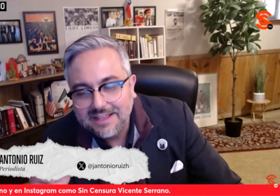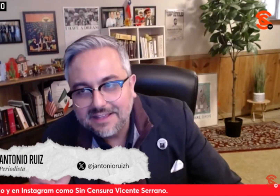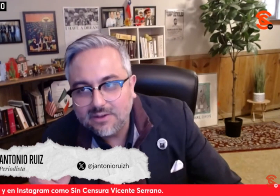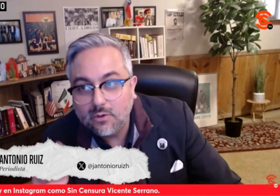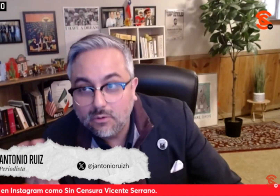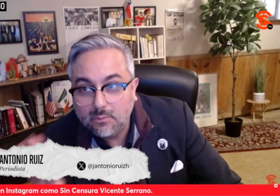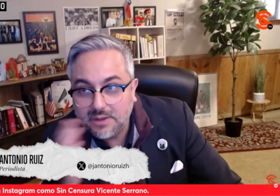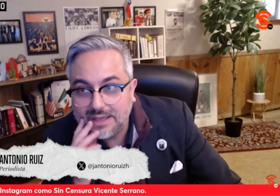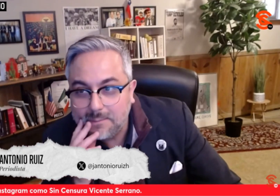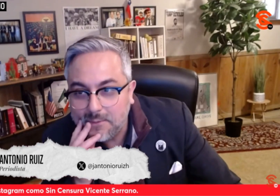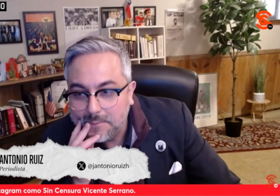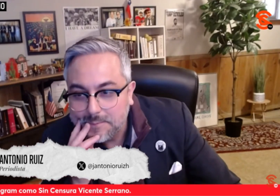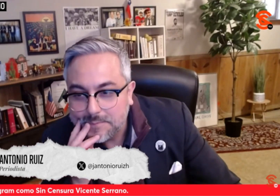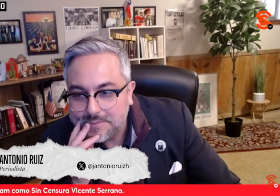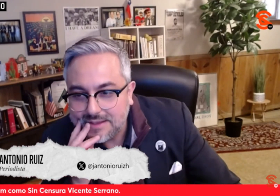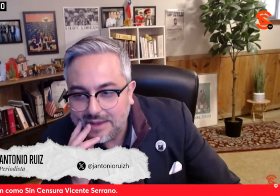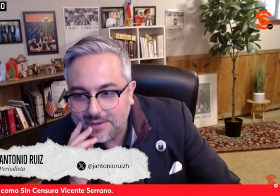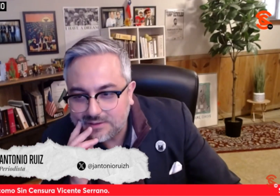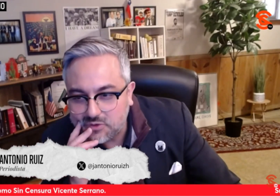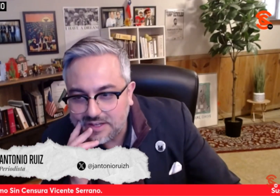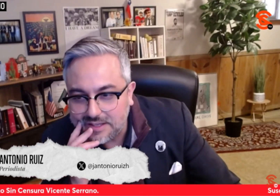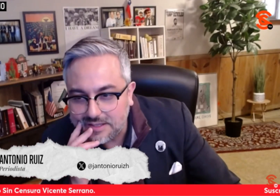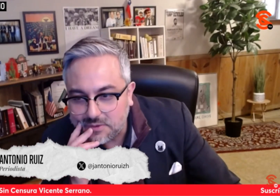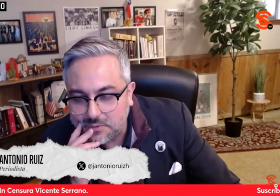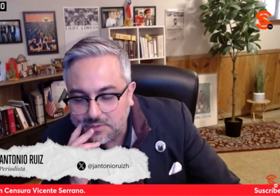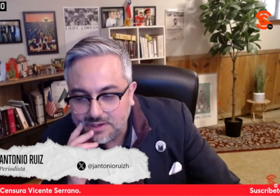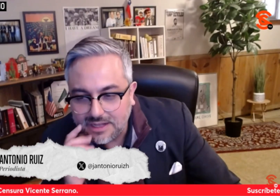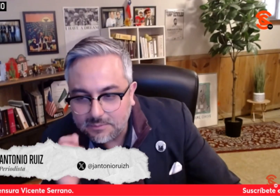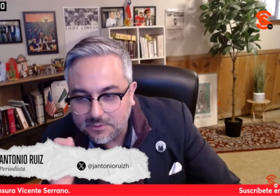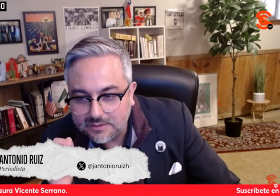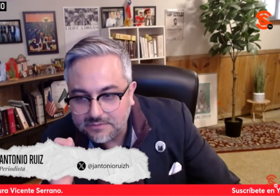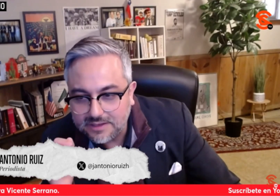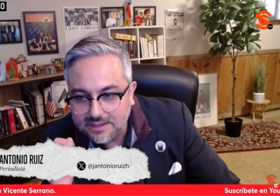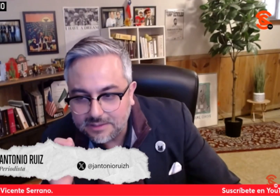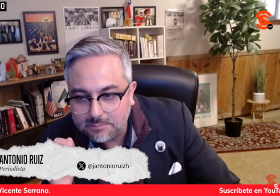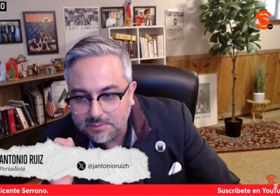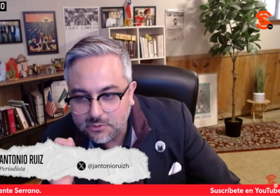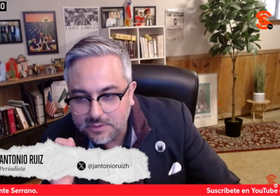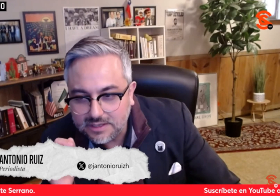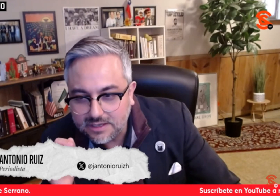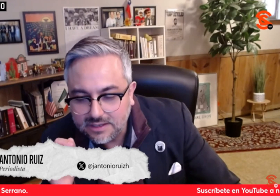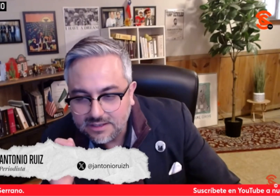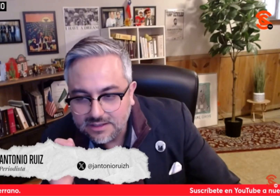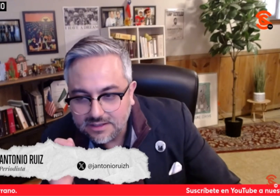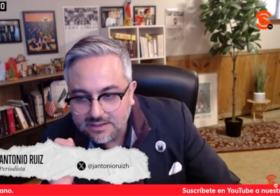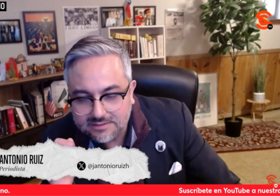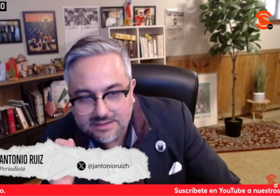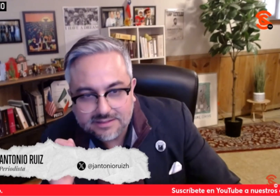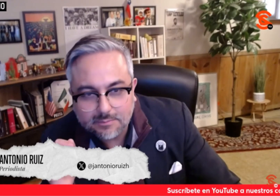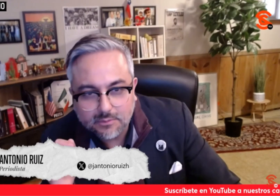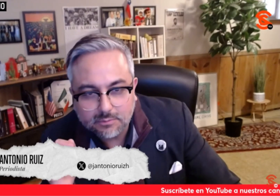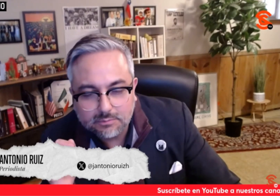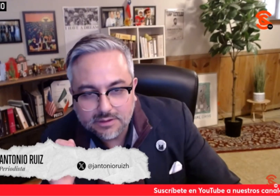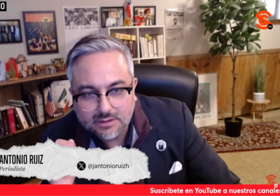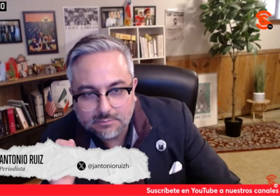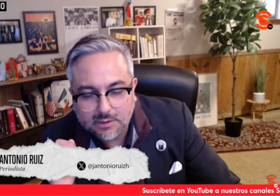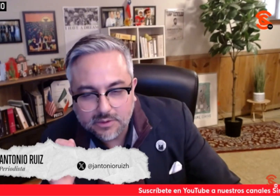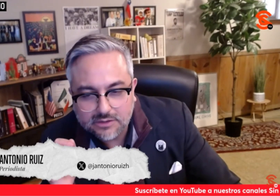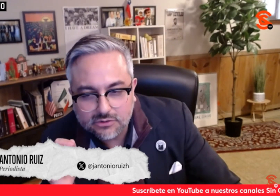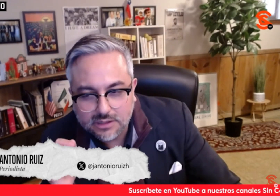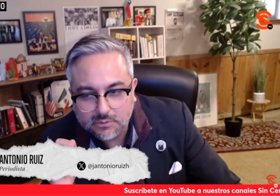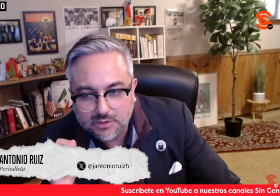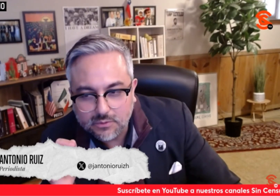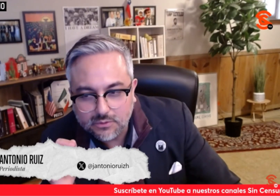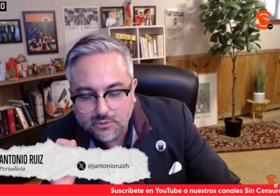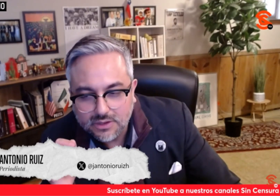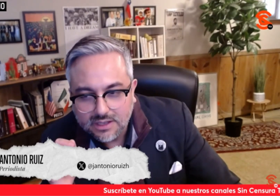está. Por ejemplo, ahora que estoy leyendo la biografía de Pancho Villa, escrita por Paco